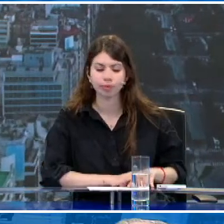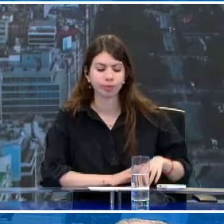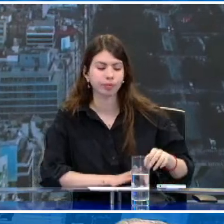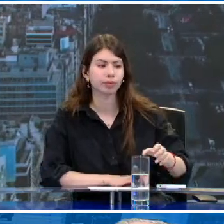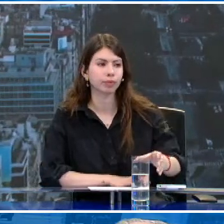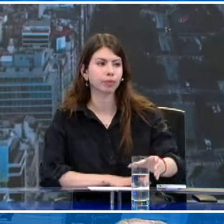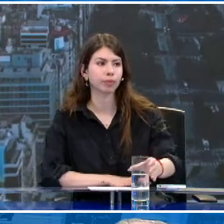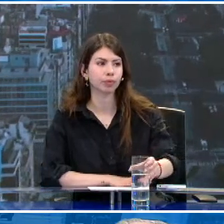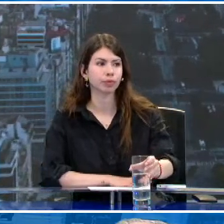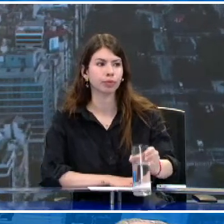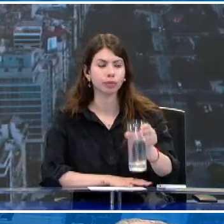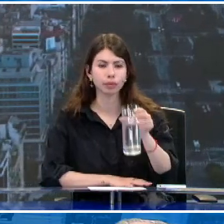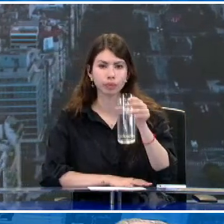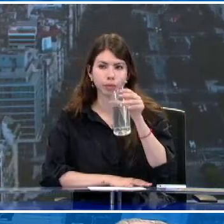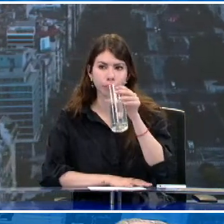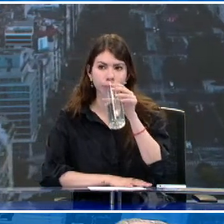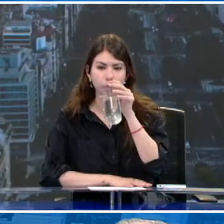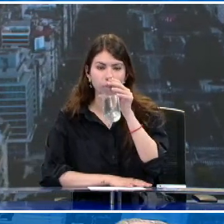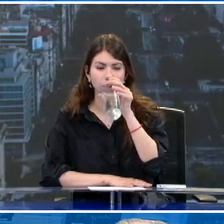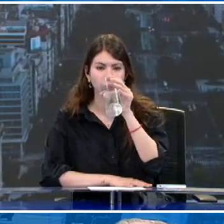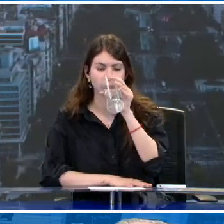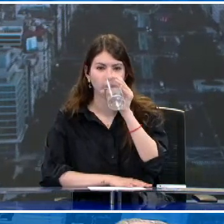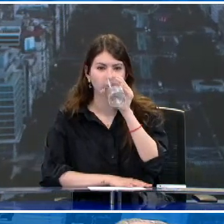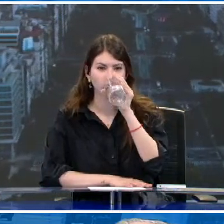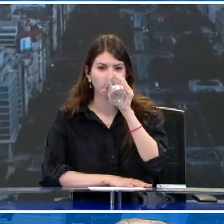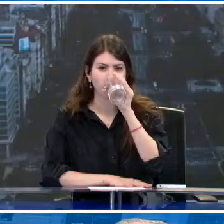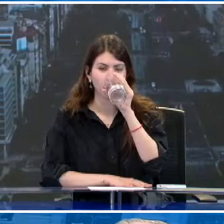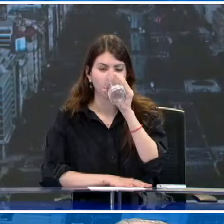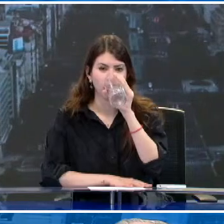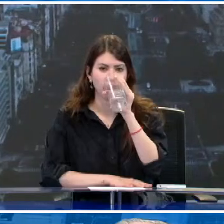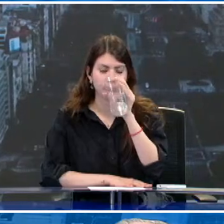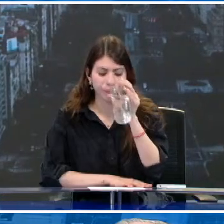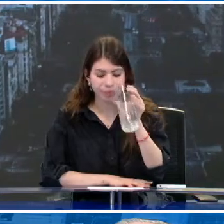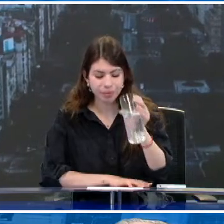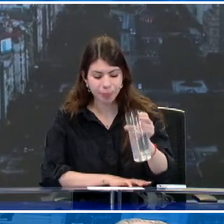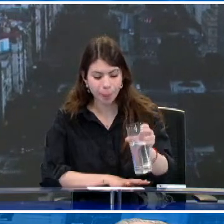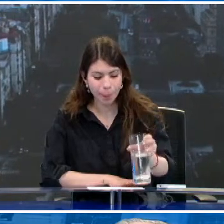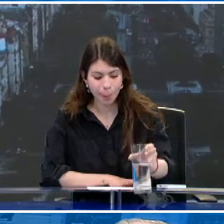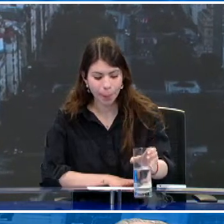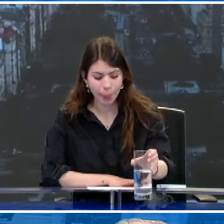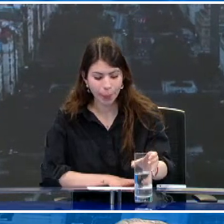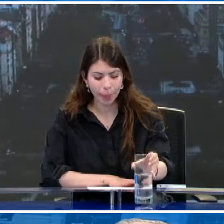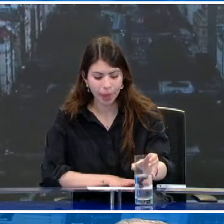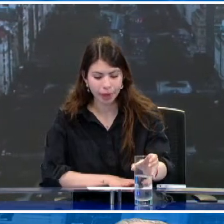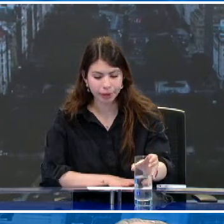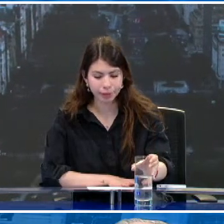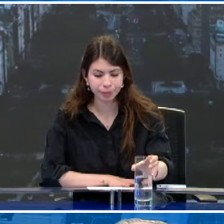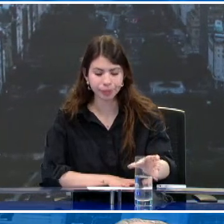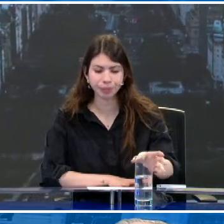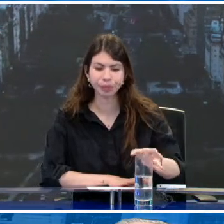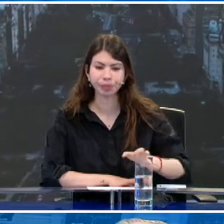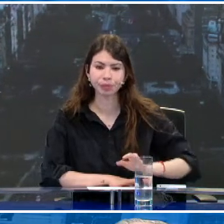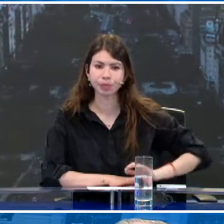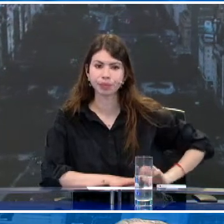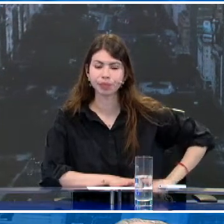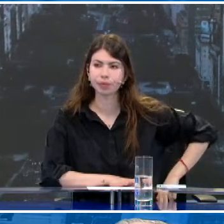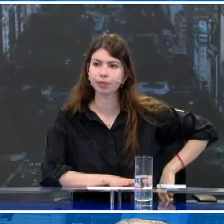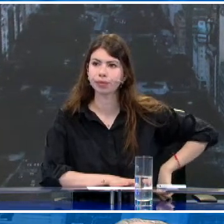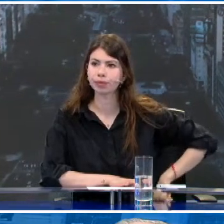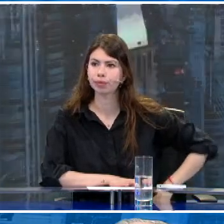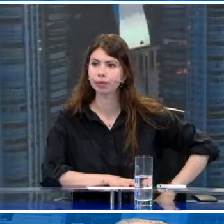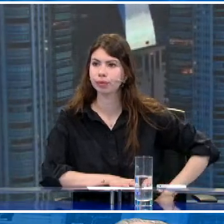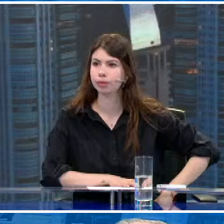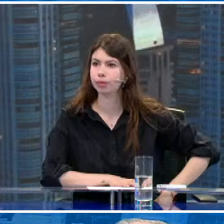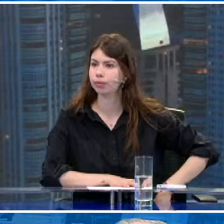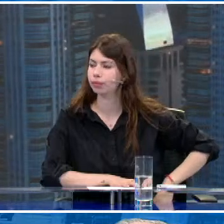cuando acordate que se votaban algunos rechazos a vetos presidenciales, vos estabas